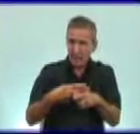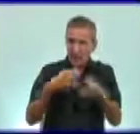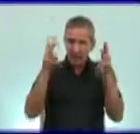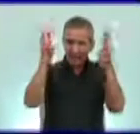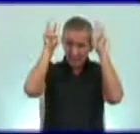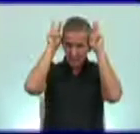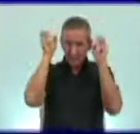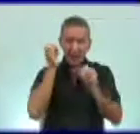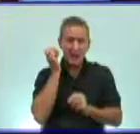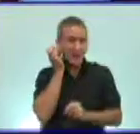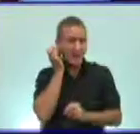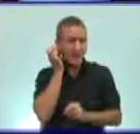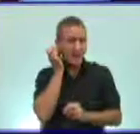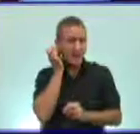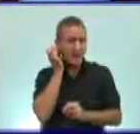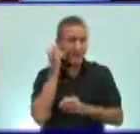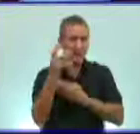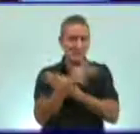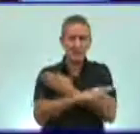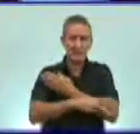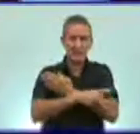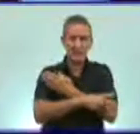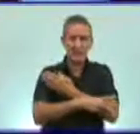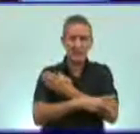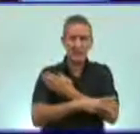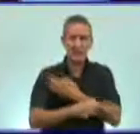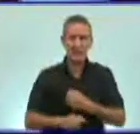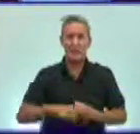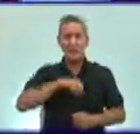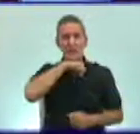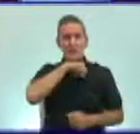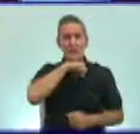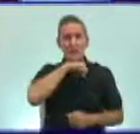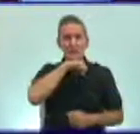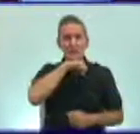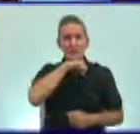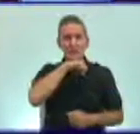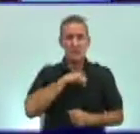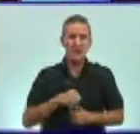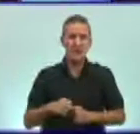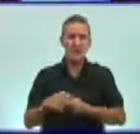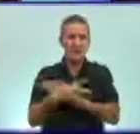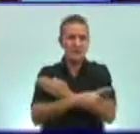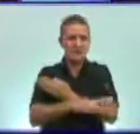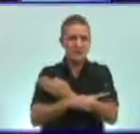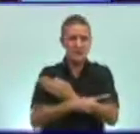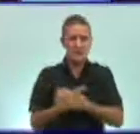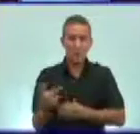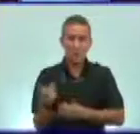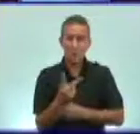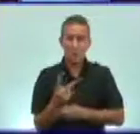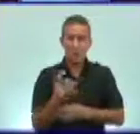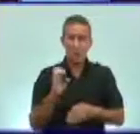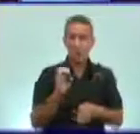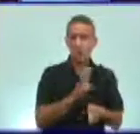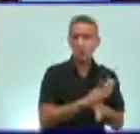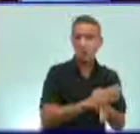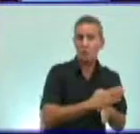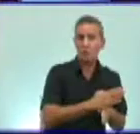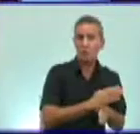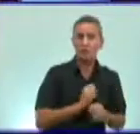naciones y la madre de las repúblicas. Fíjense que dos conceptos esenciales. Volvamos a la